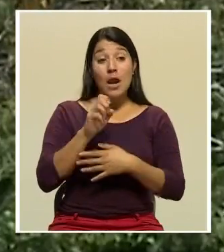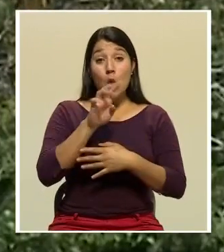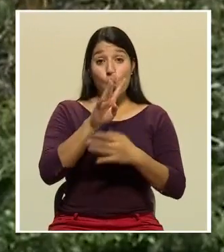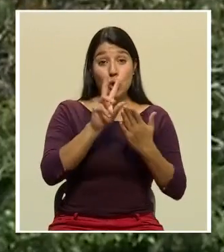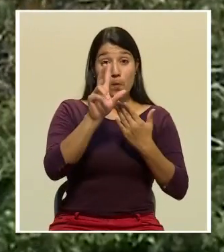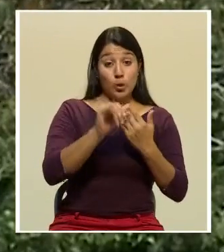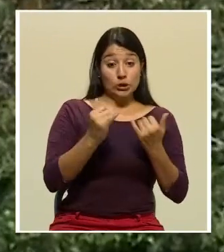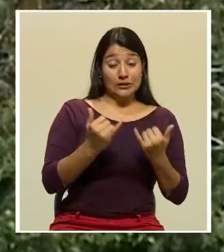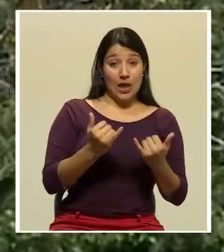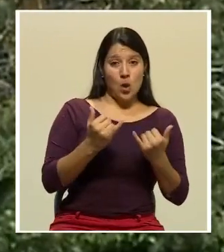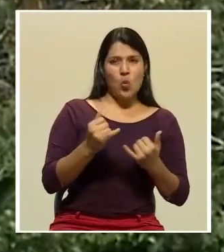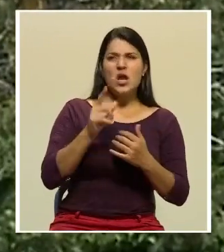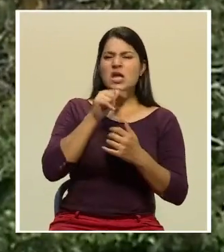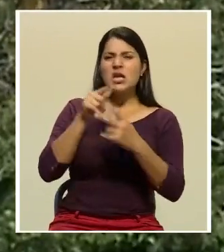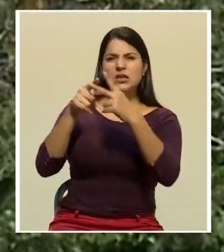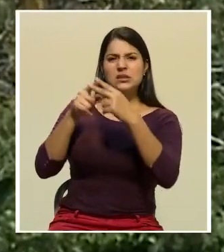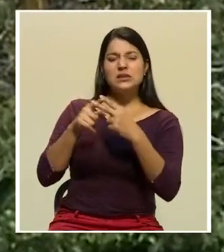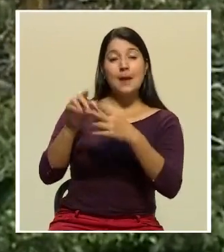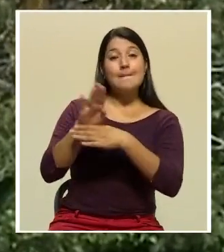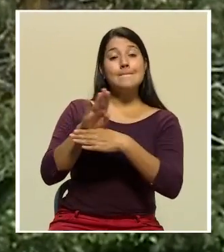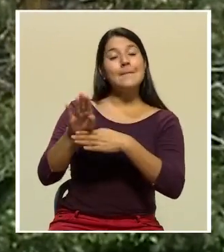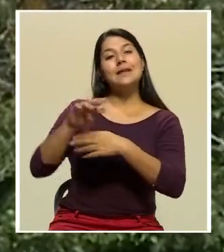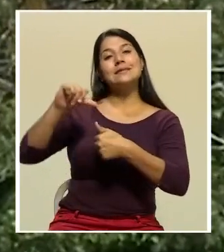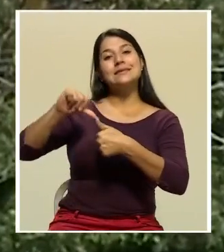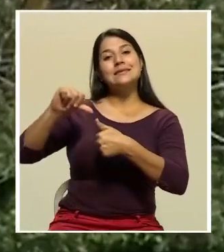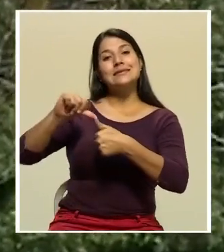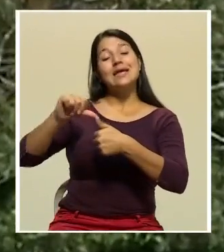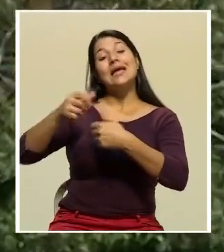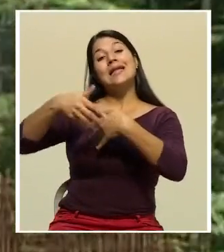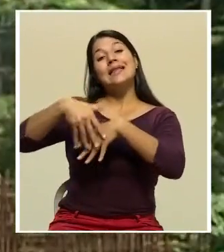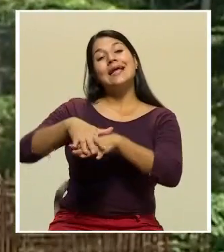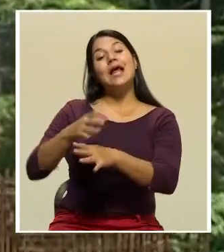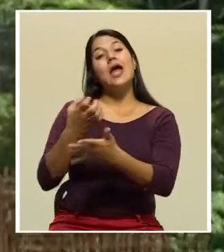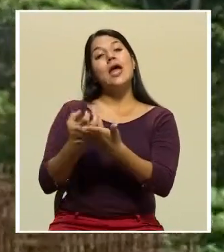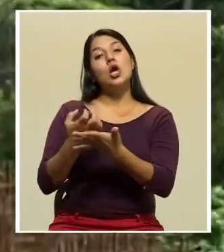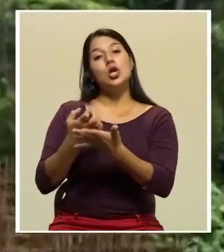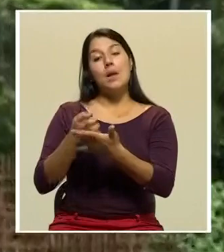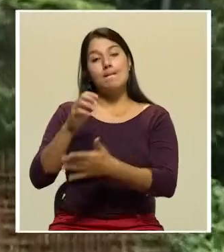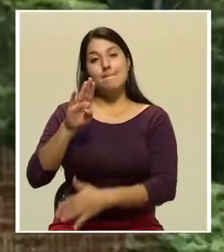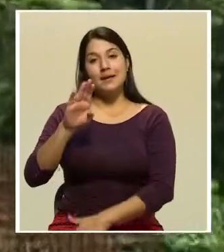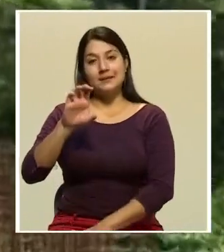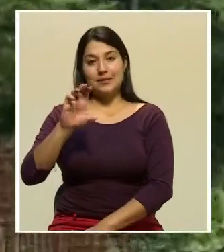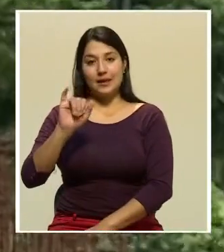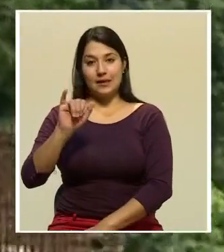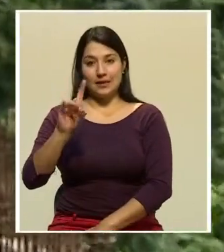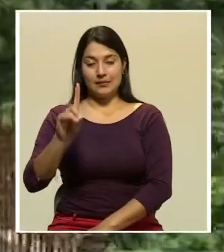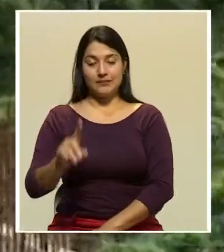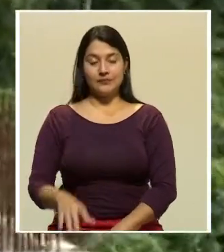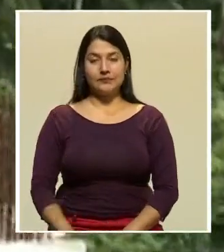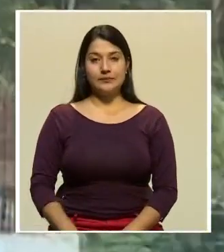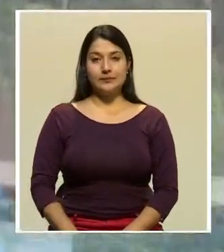y el monto proviene del Banco Centroamericano de Integración Económica, BCE.